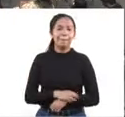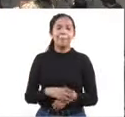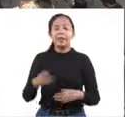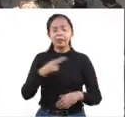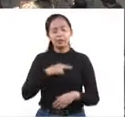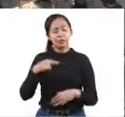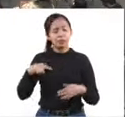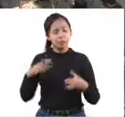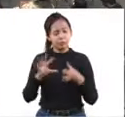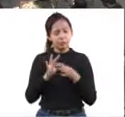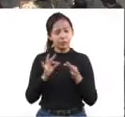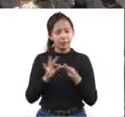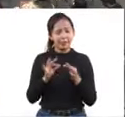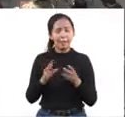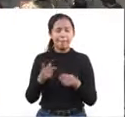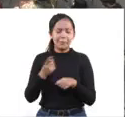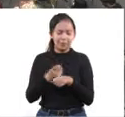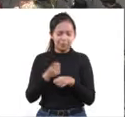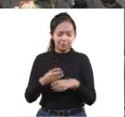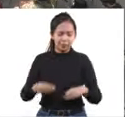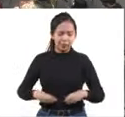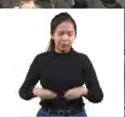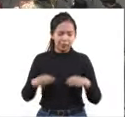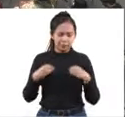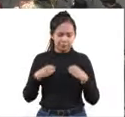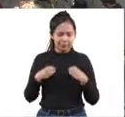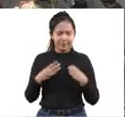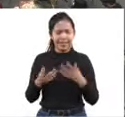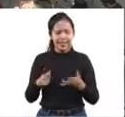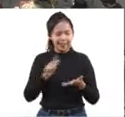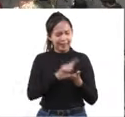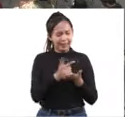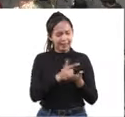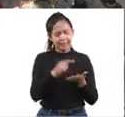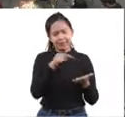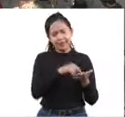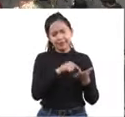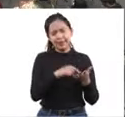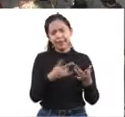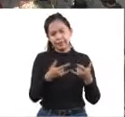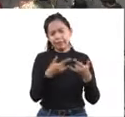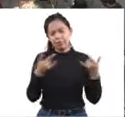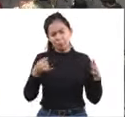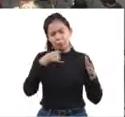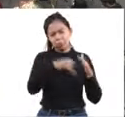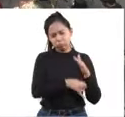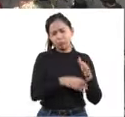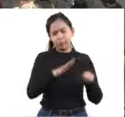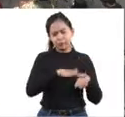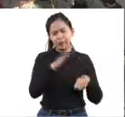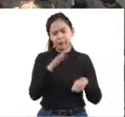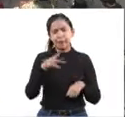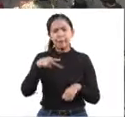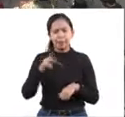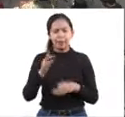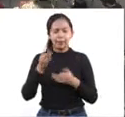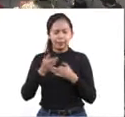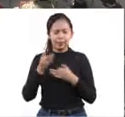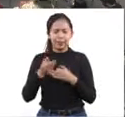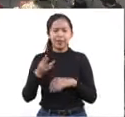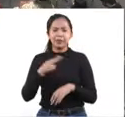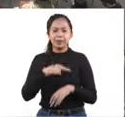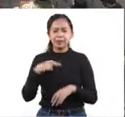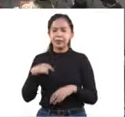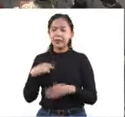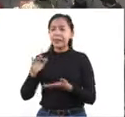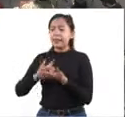vidas. Por medio del libro podemos compartir las historias a fondo un poco más. Pero gracias por recibirnos, a la